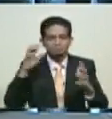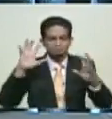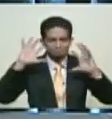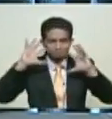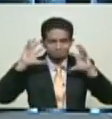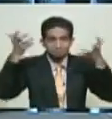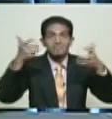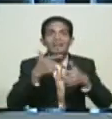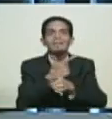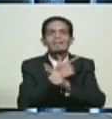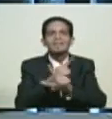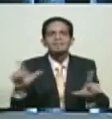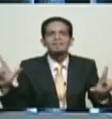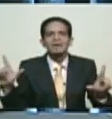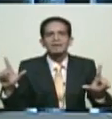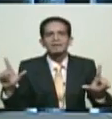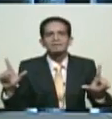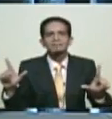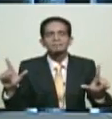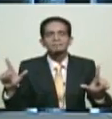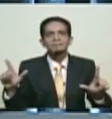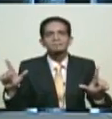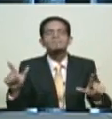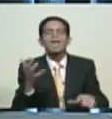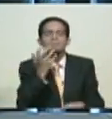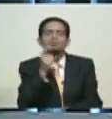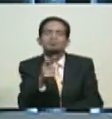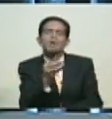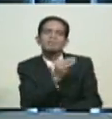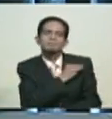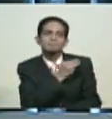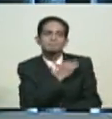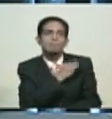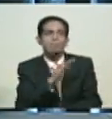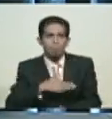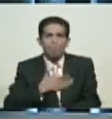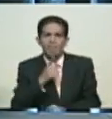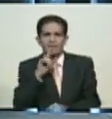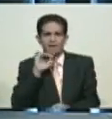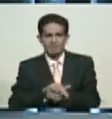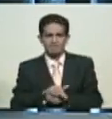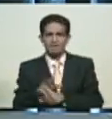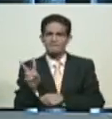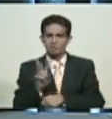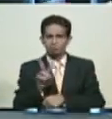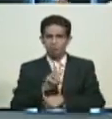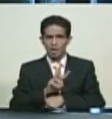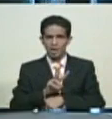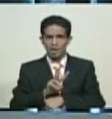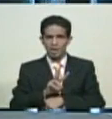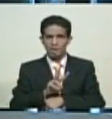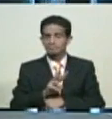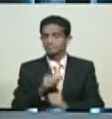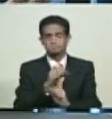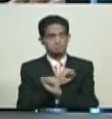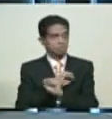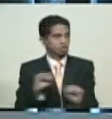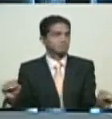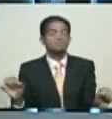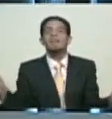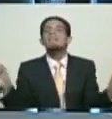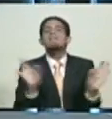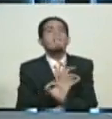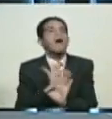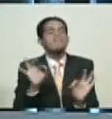libre díganme ustedes si es posible que callarle la boca al pueblo cuando tiene una verdad que decir imposible nadie lo